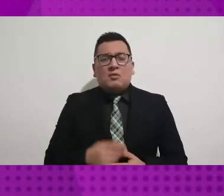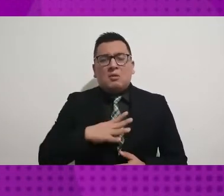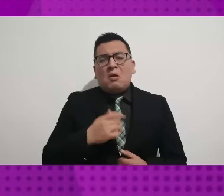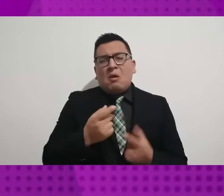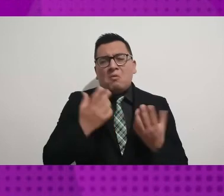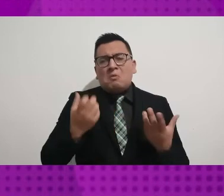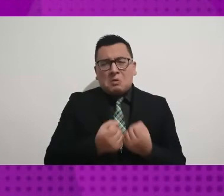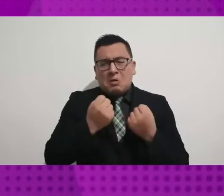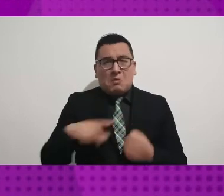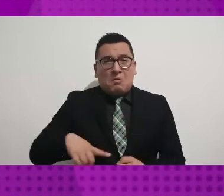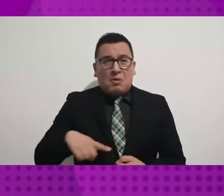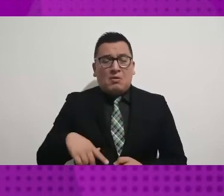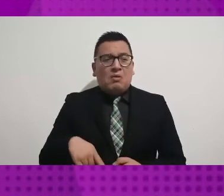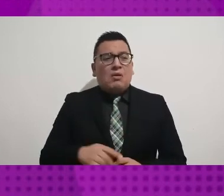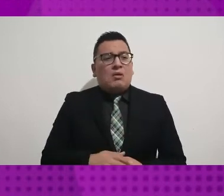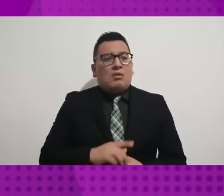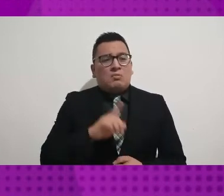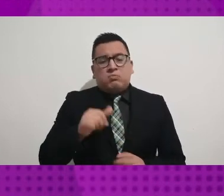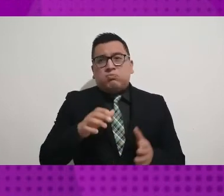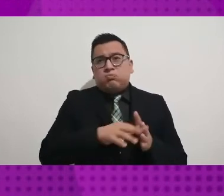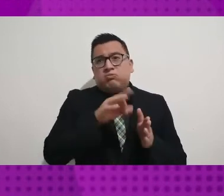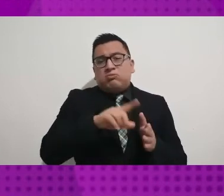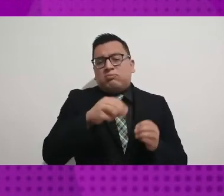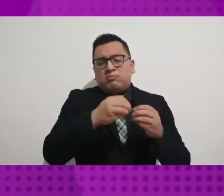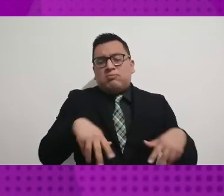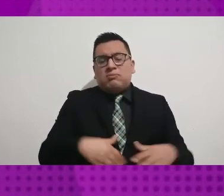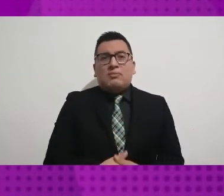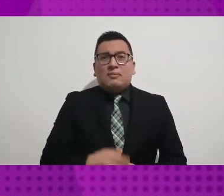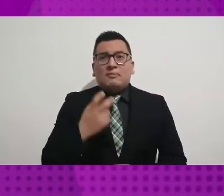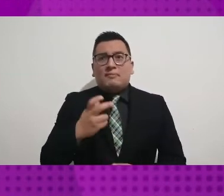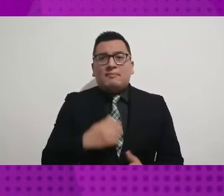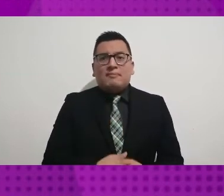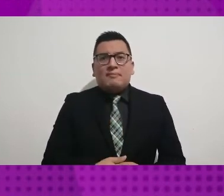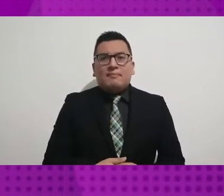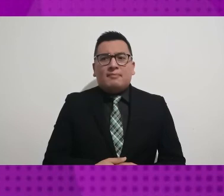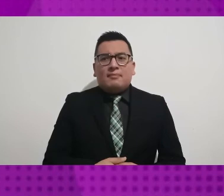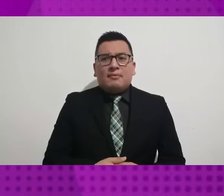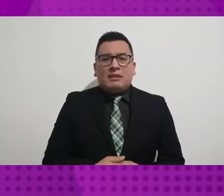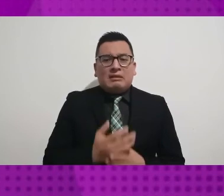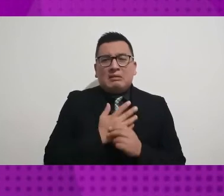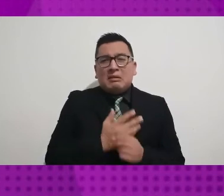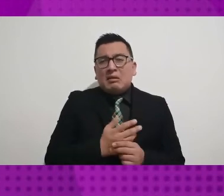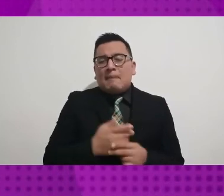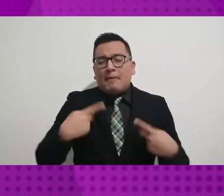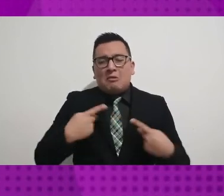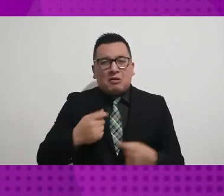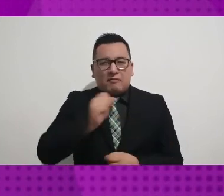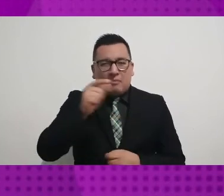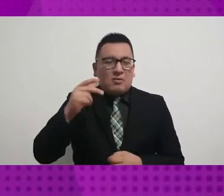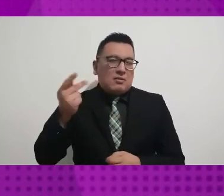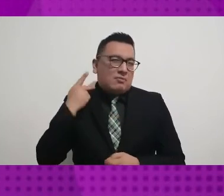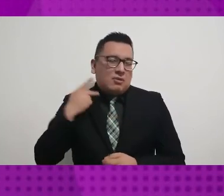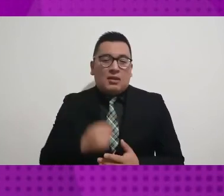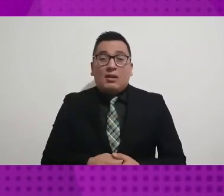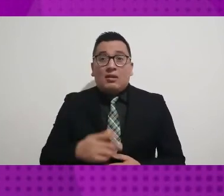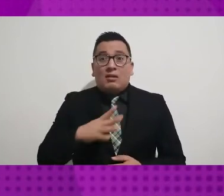partidos que ganan, que son gobierno y que en una elección pues pierden, ¿no? Esto que dicen varios politólogos,